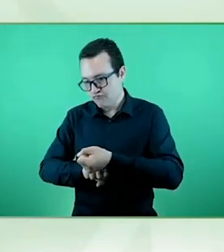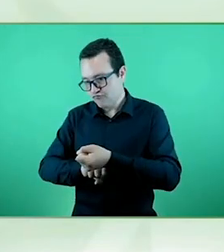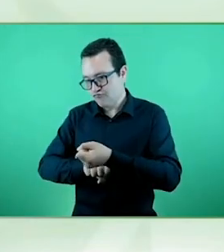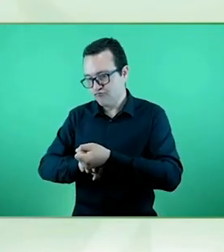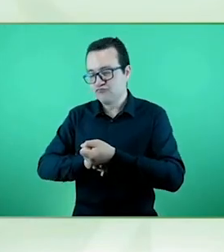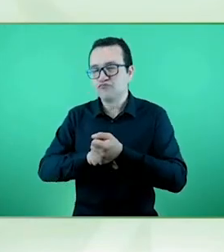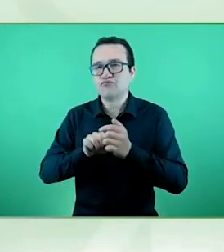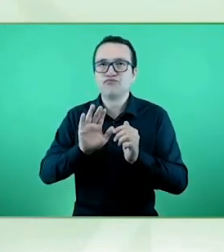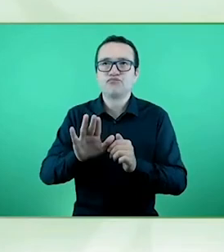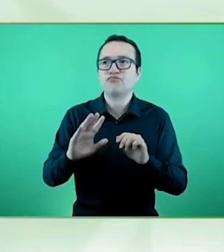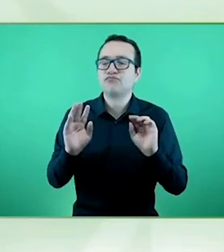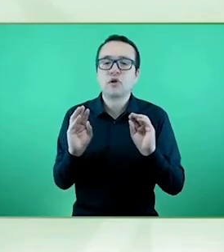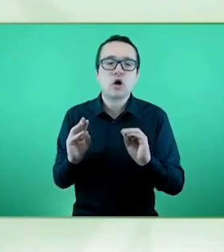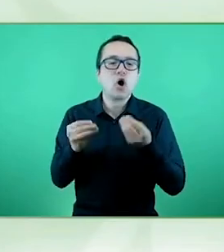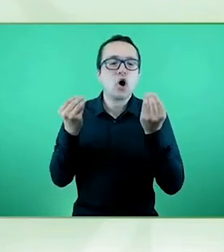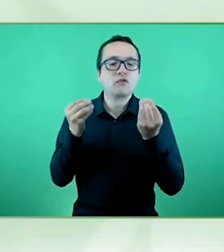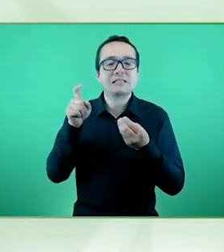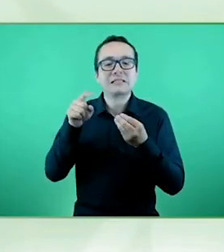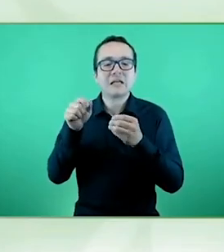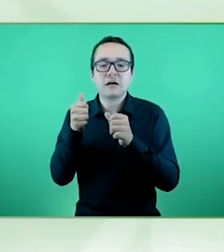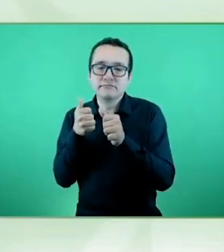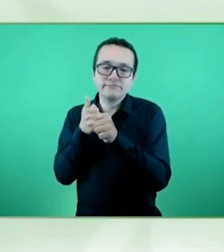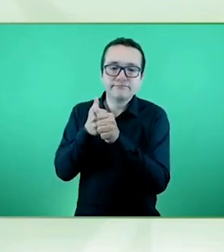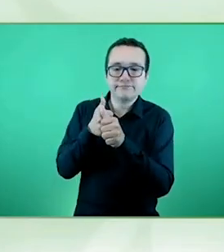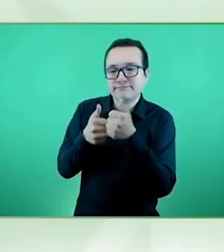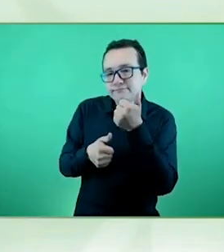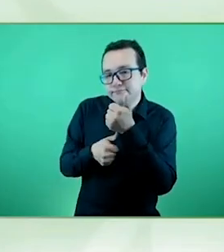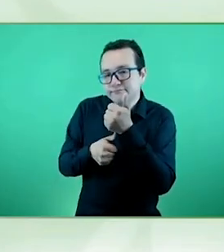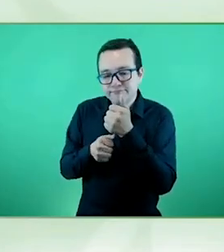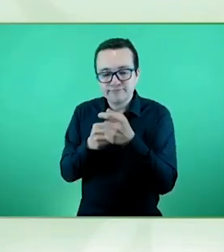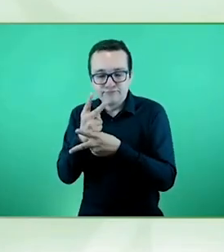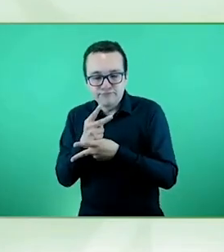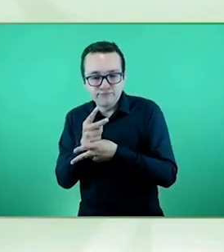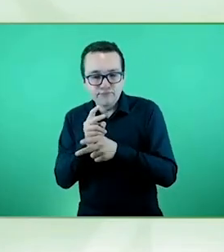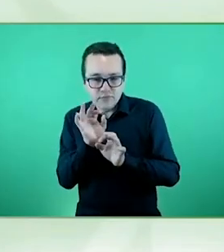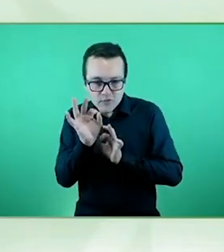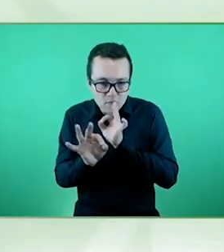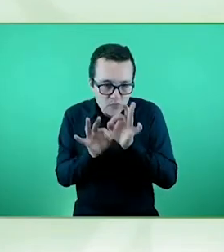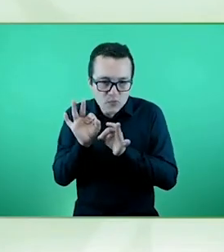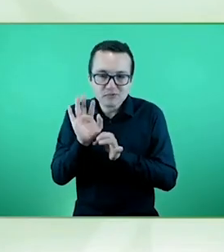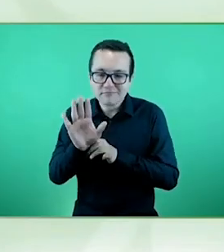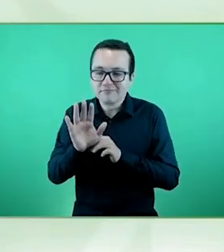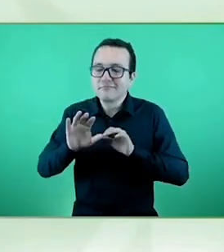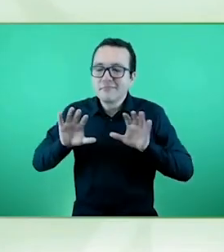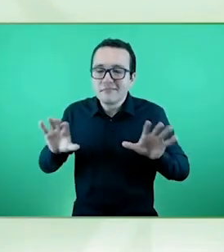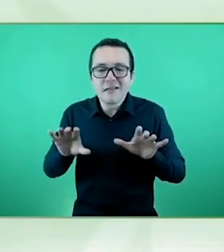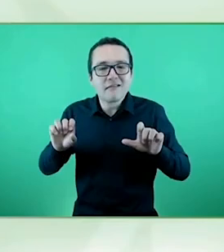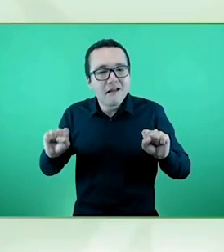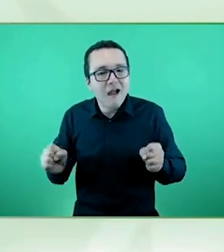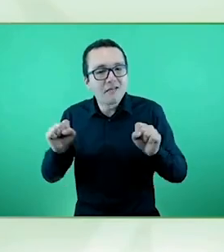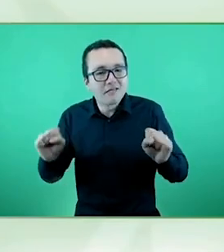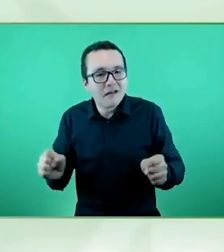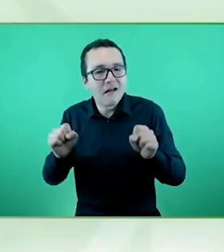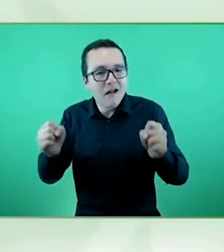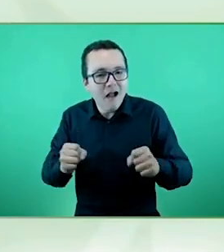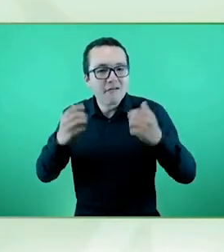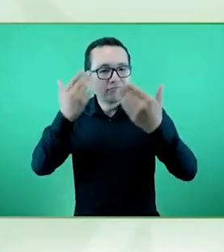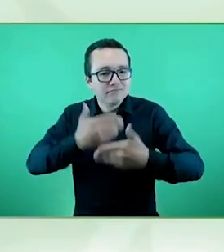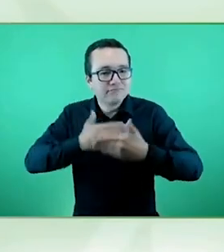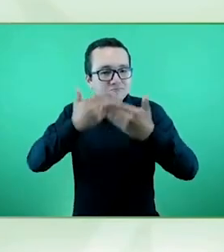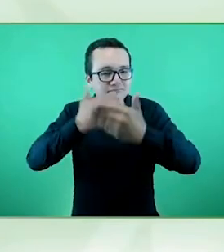requieren de asistencia y cuidado en todas las actividades de la vida cotidiana. Entonces también